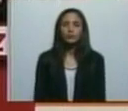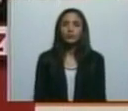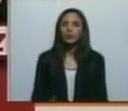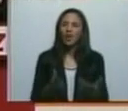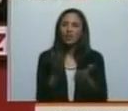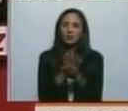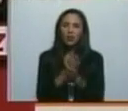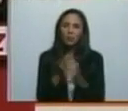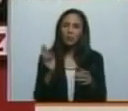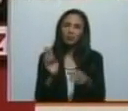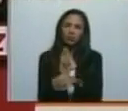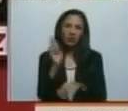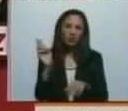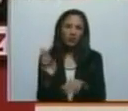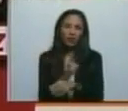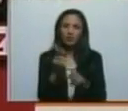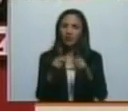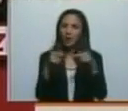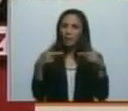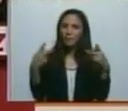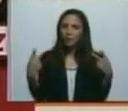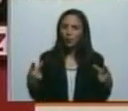violencia desde tu periódico.